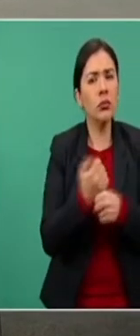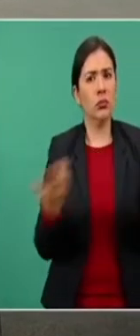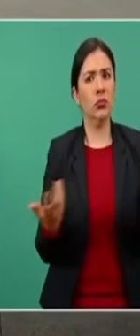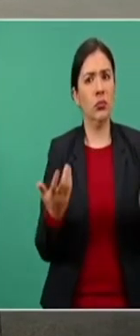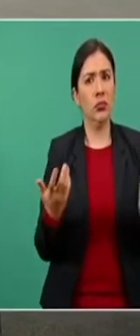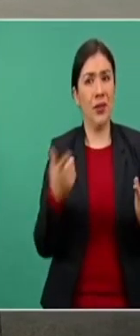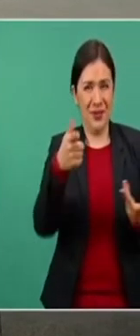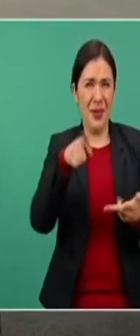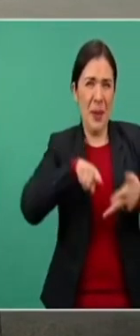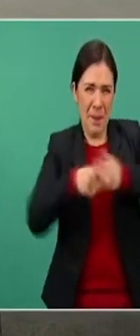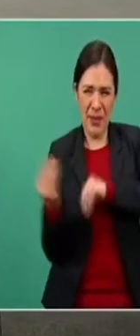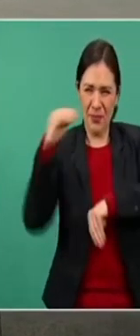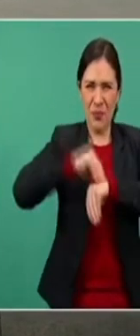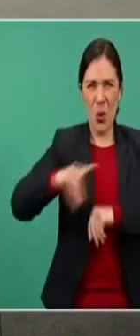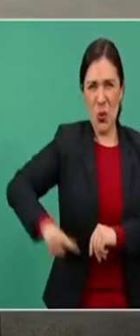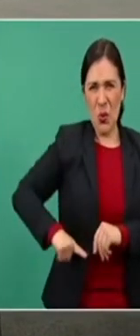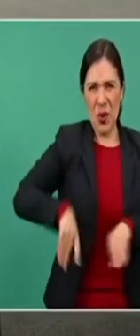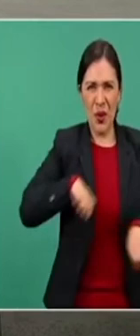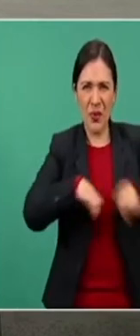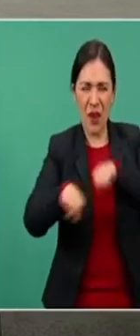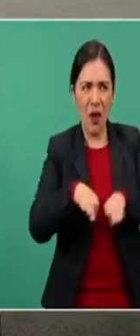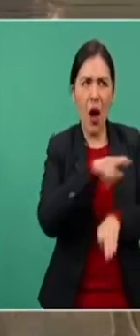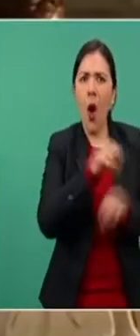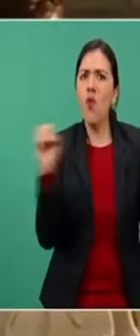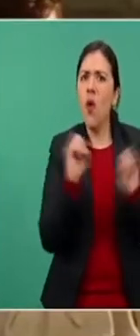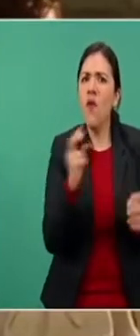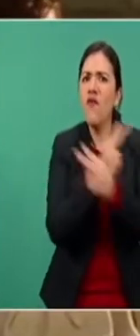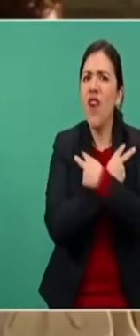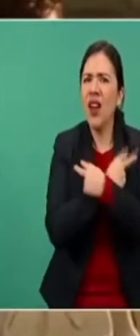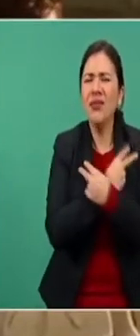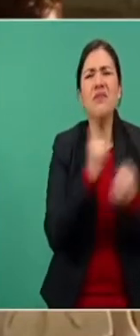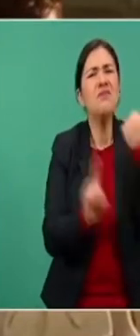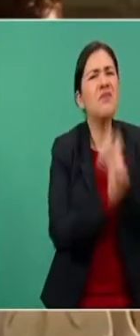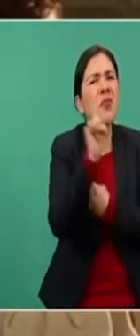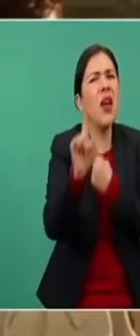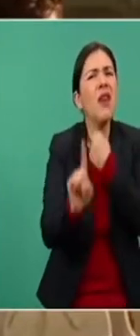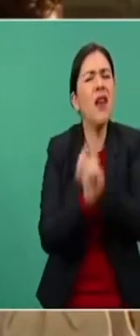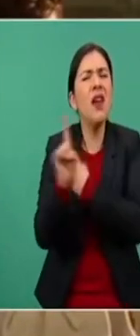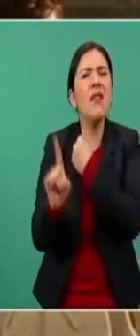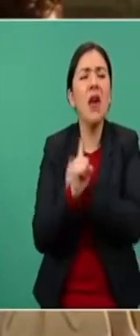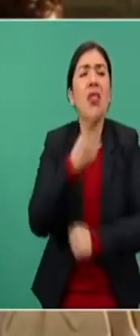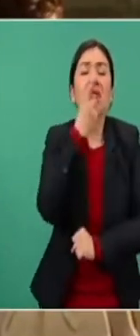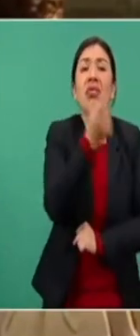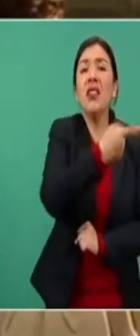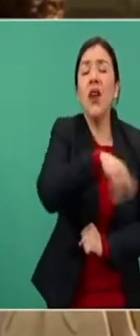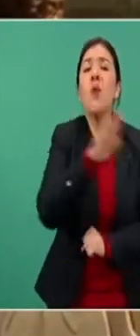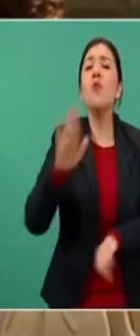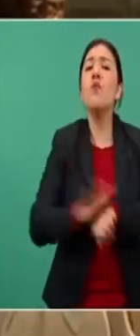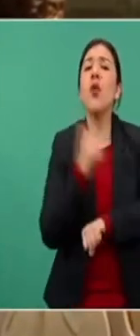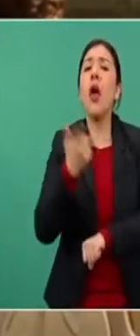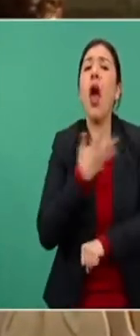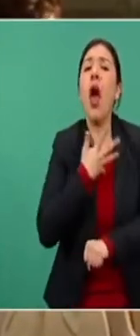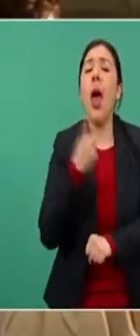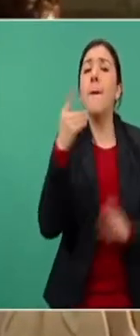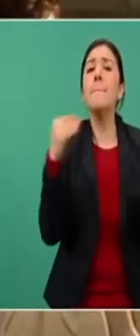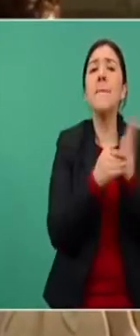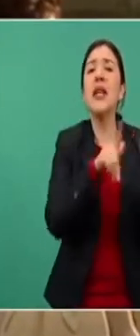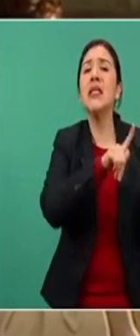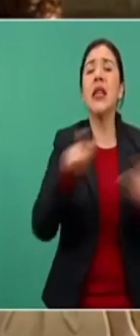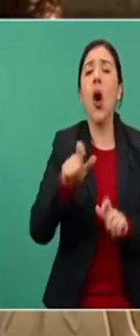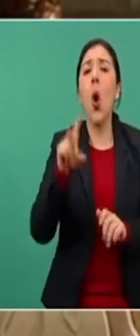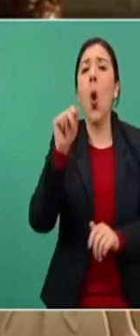el actual sexenio, y muchos de estos problemas ellos dicen que se derivan de que hay 1.780